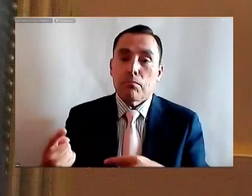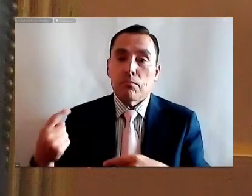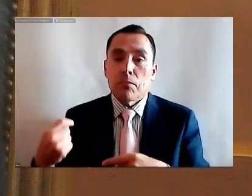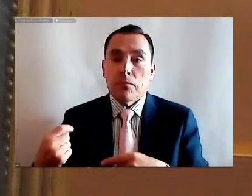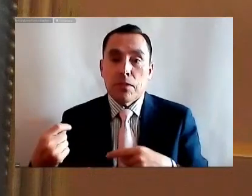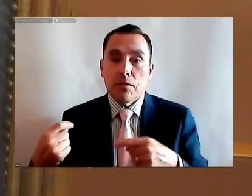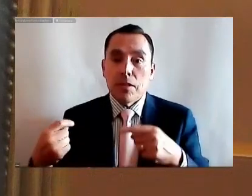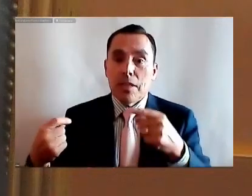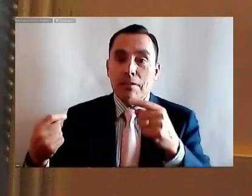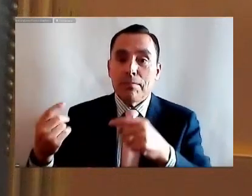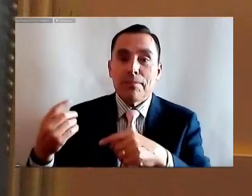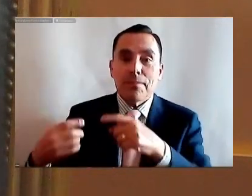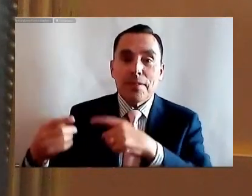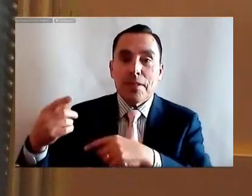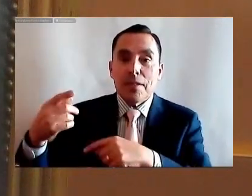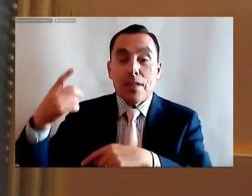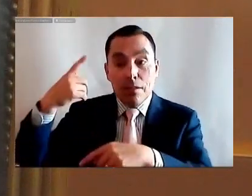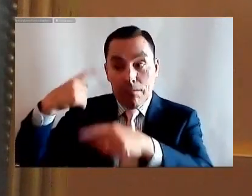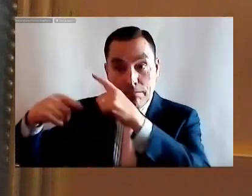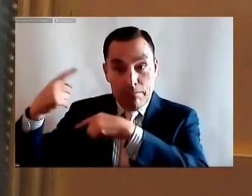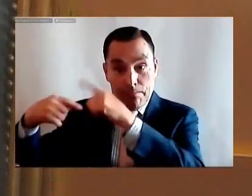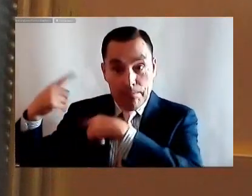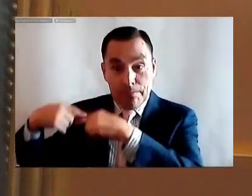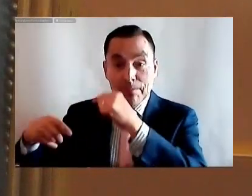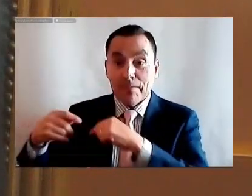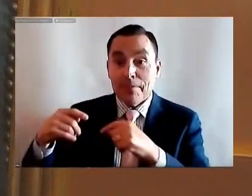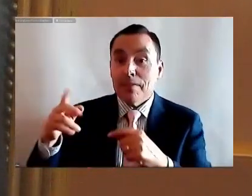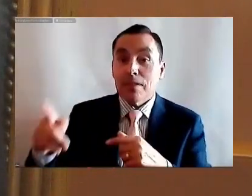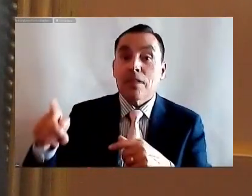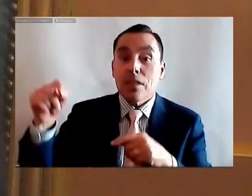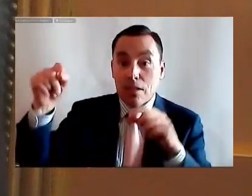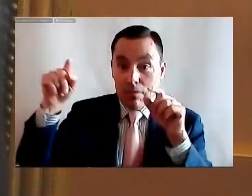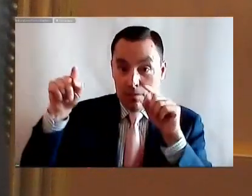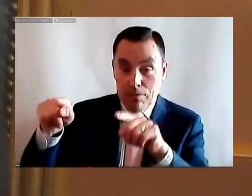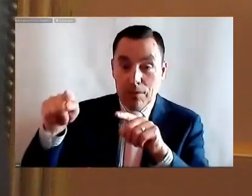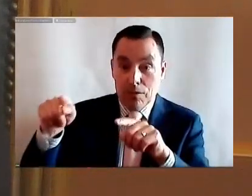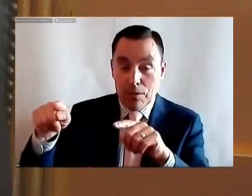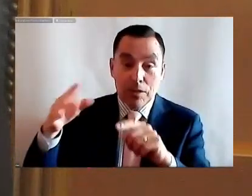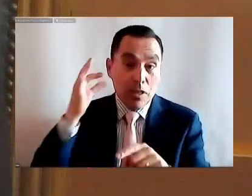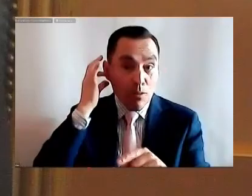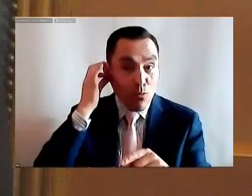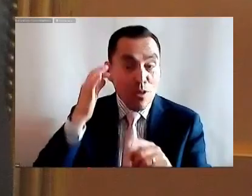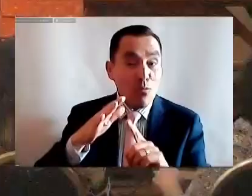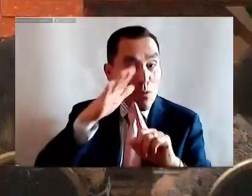sido, operan produciendo efectos discriminatorios en las mujeres.